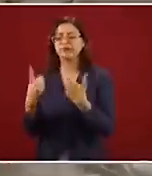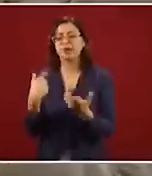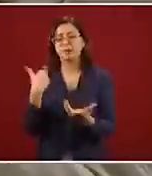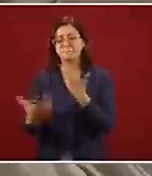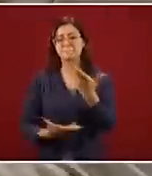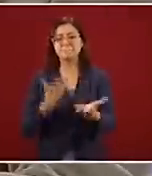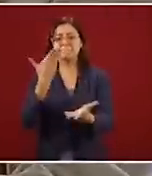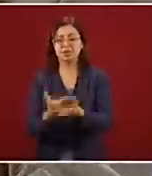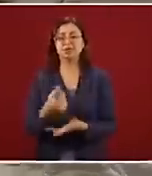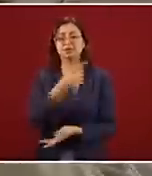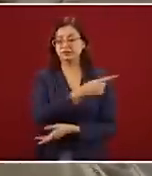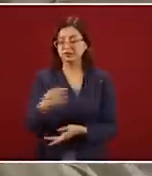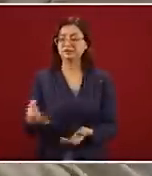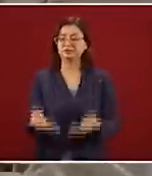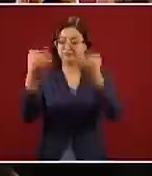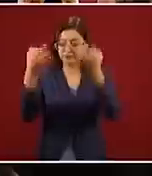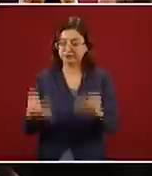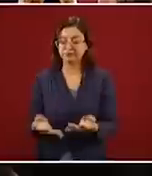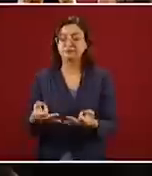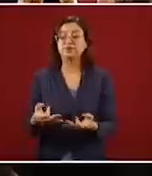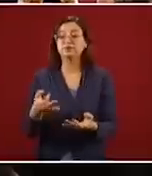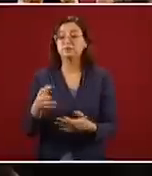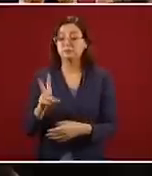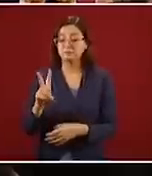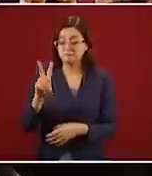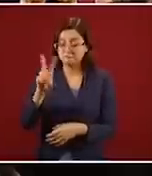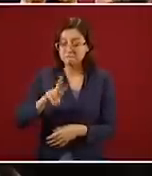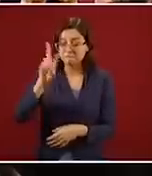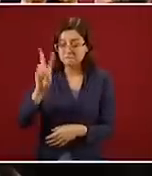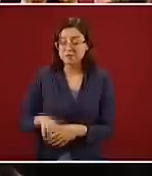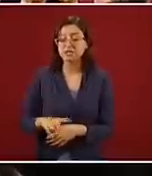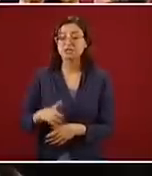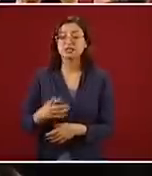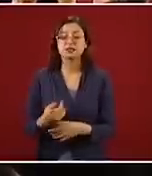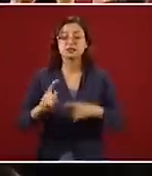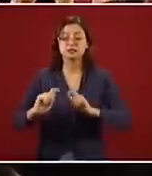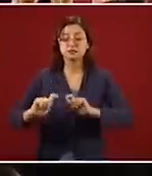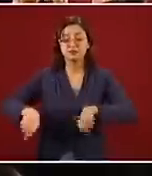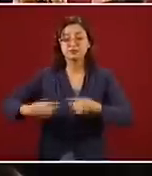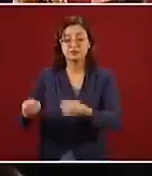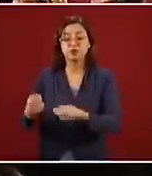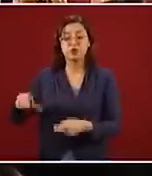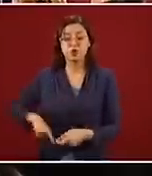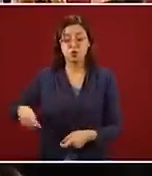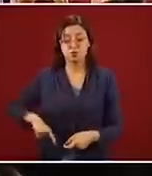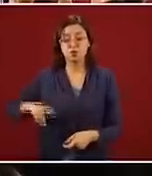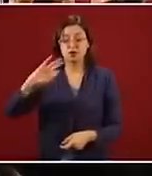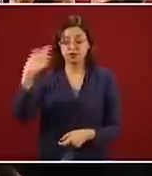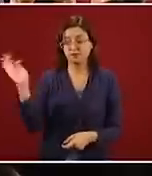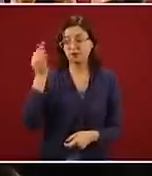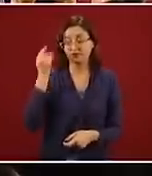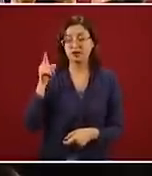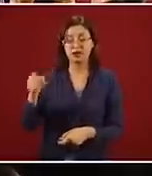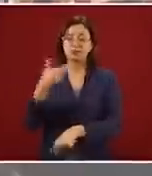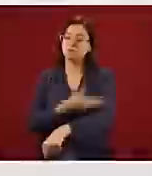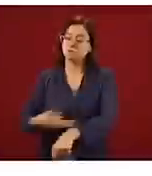solicitamos que formalizaran su disposición de conceder al gobierno federal la facultad de organizar